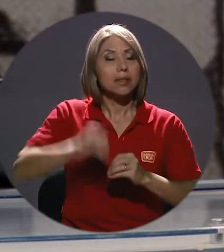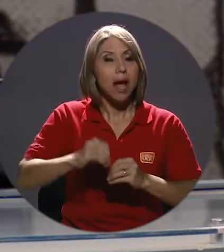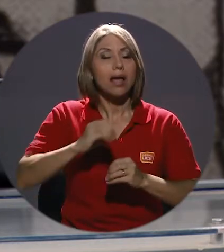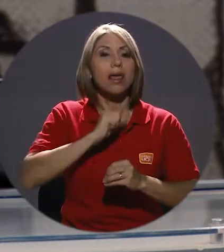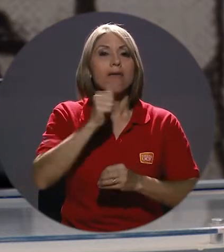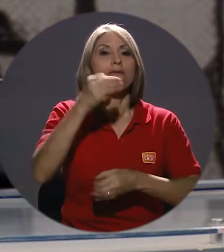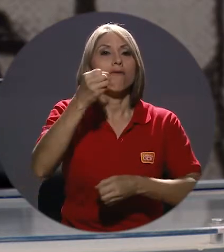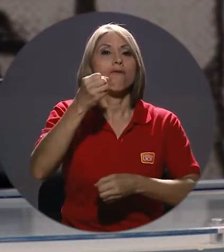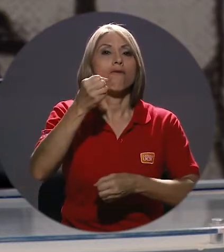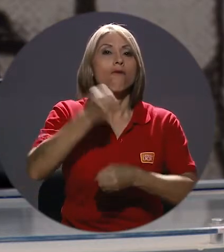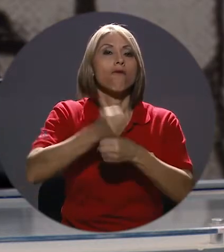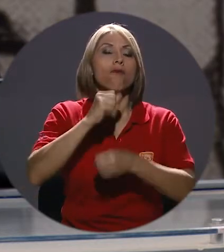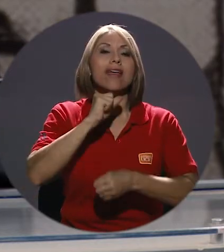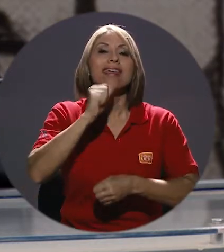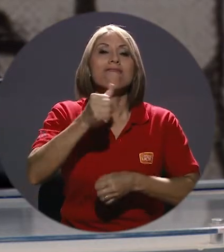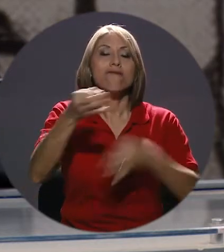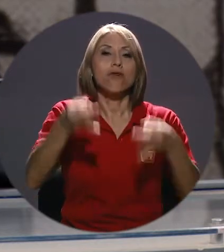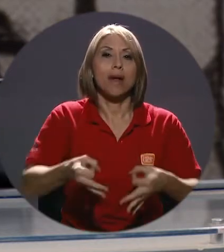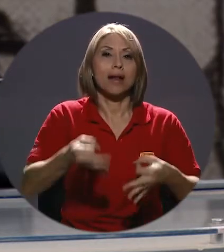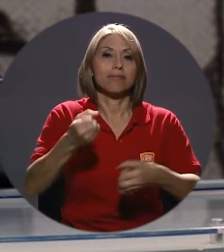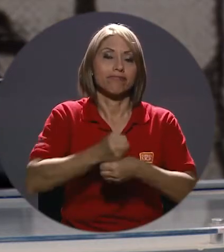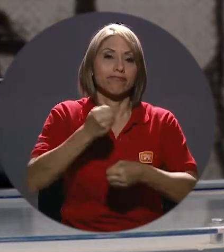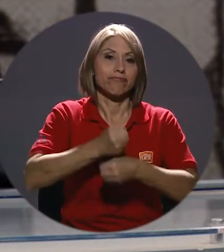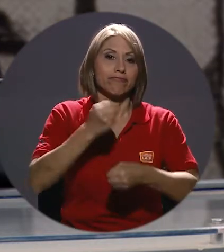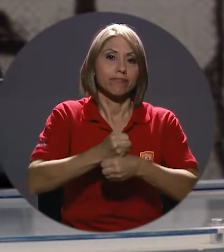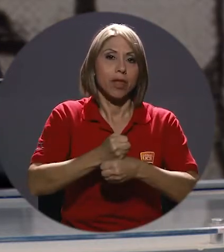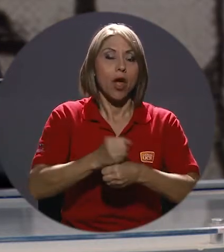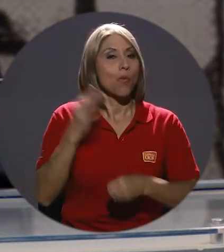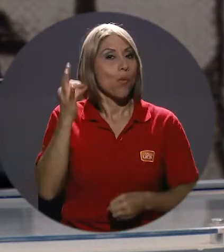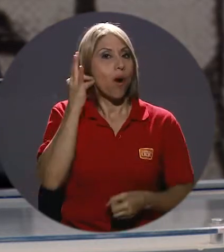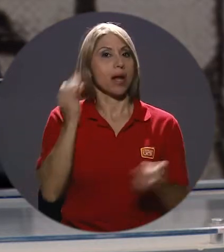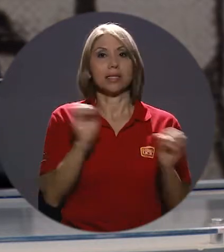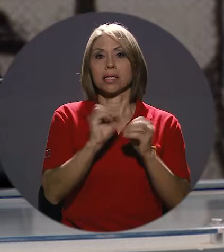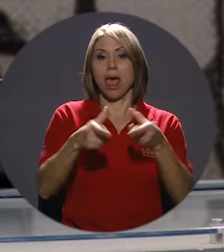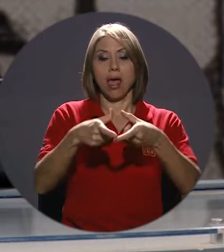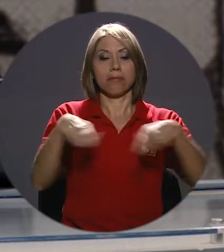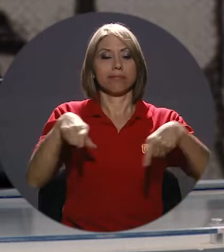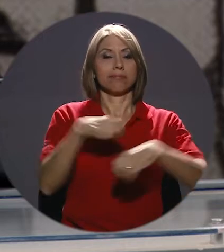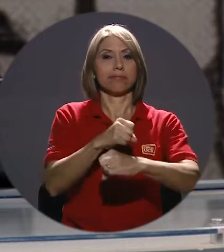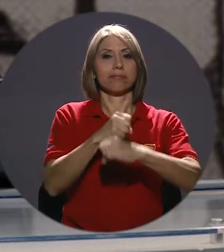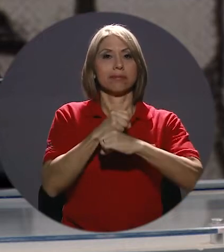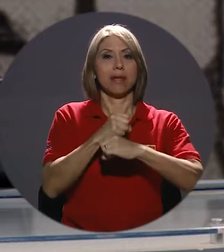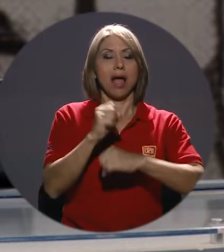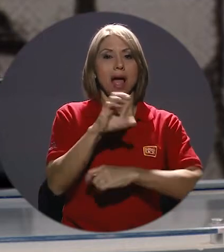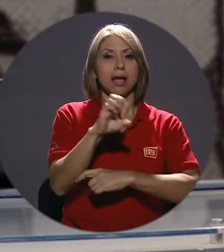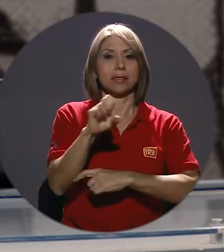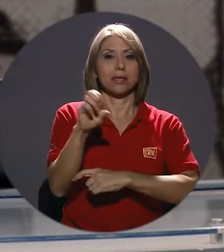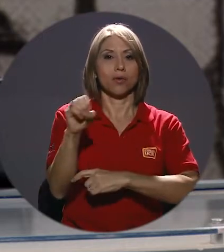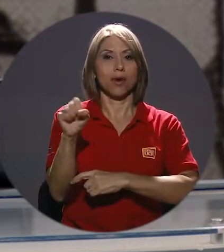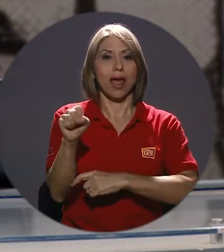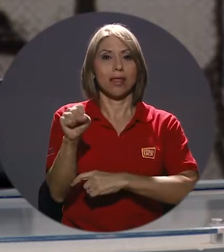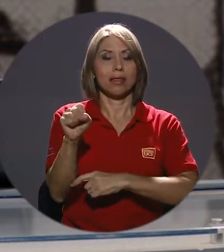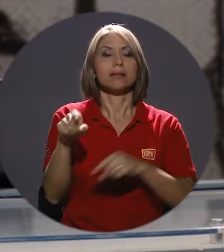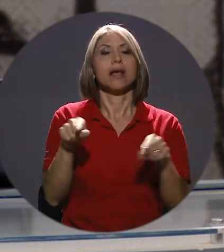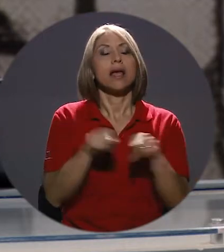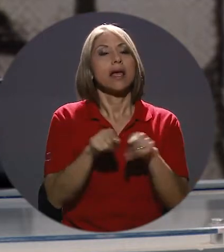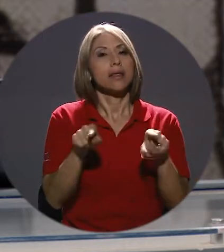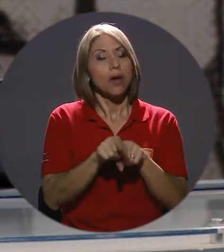informal, donde las mujeres no son aseguradas, y por lo tanto